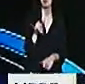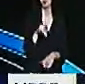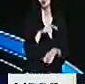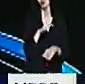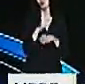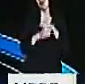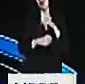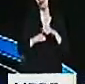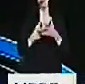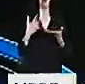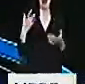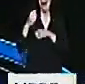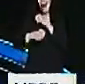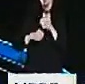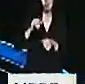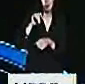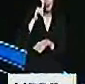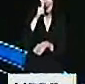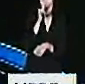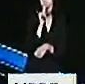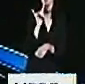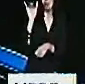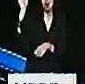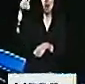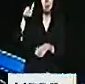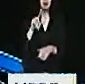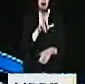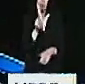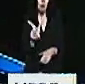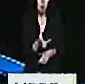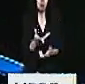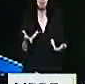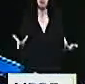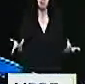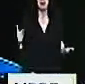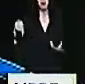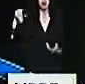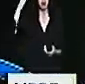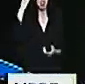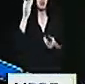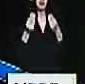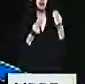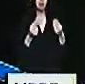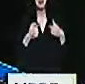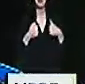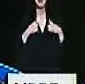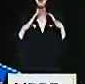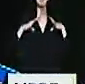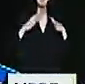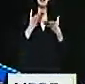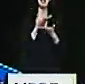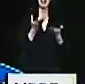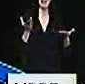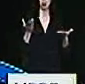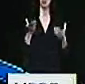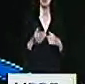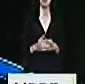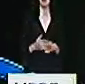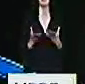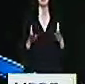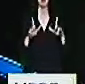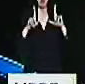pasado tanto tiempo y nunca supieron ellos que había pasado entre medio. Así que realmente yo los felicito, y en ese sentido, en el